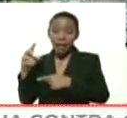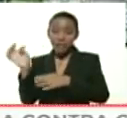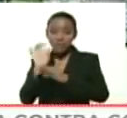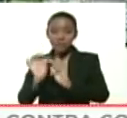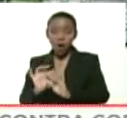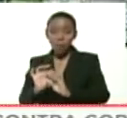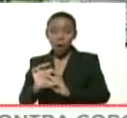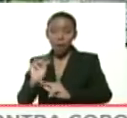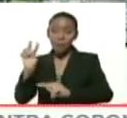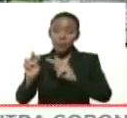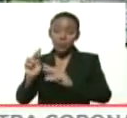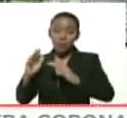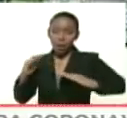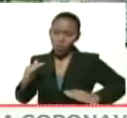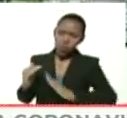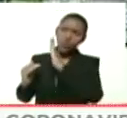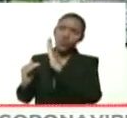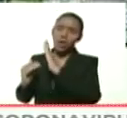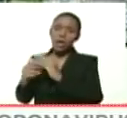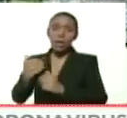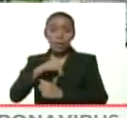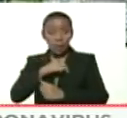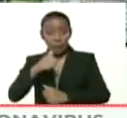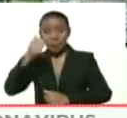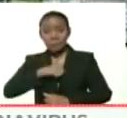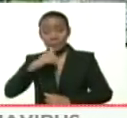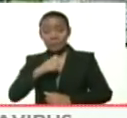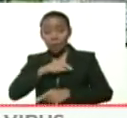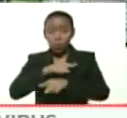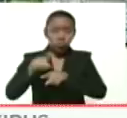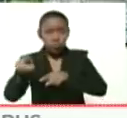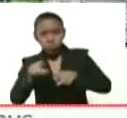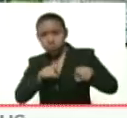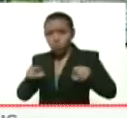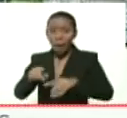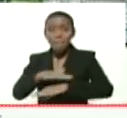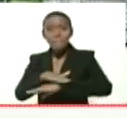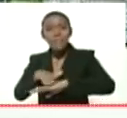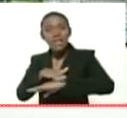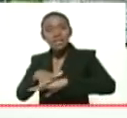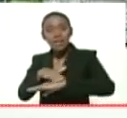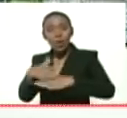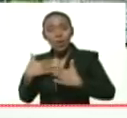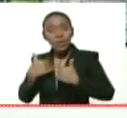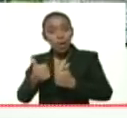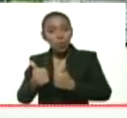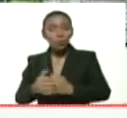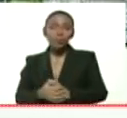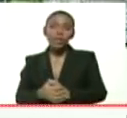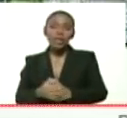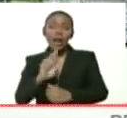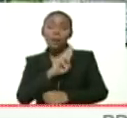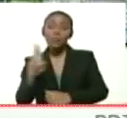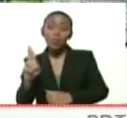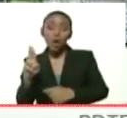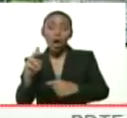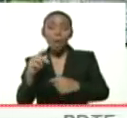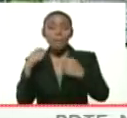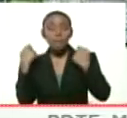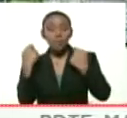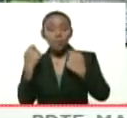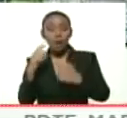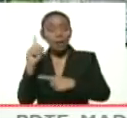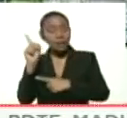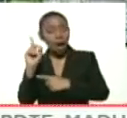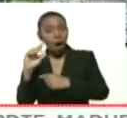exponencial de la curva. Hemos sostenido algún nivel de coordinación con el Ministerio de Salud de la República, de la hermana República de